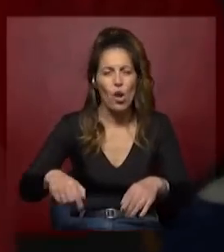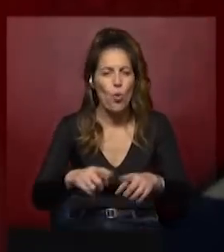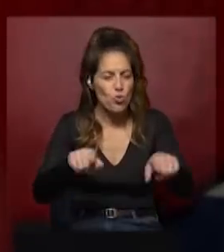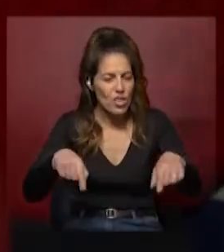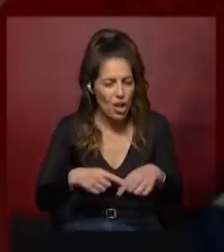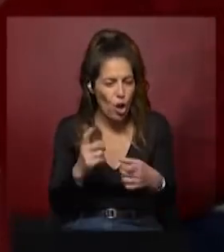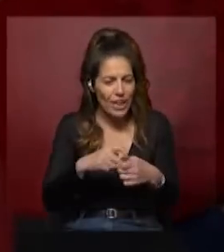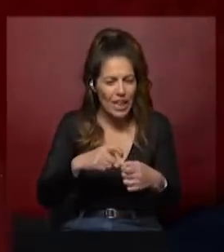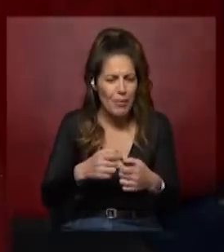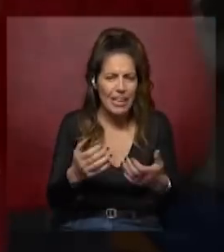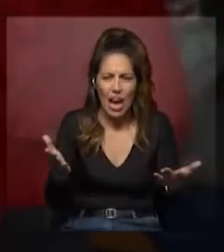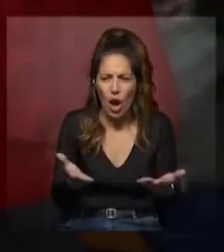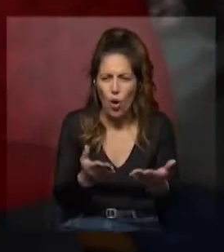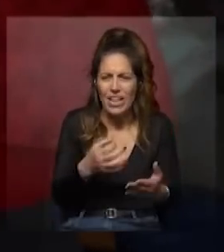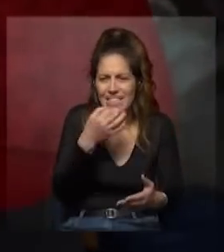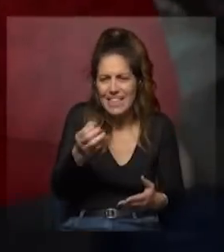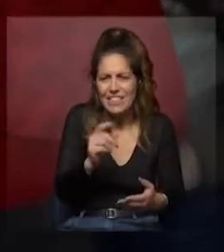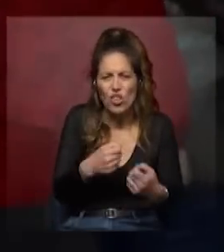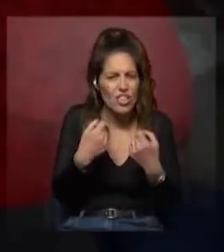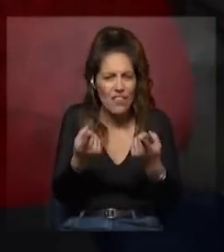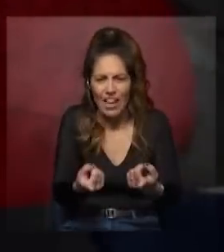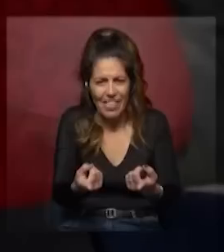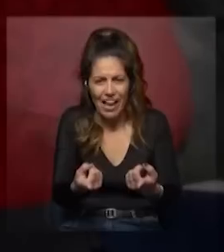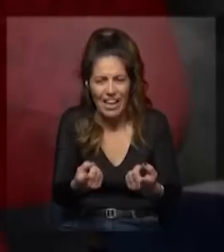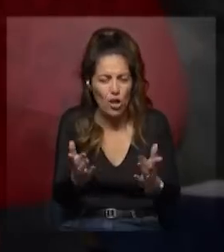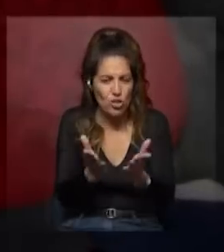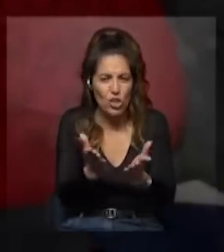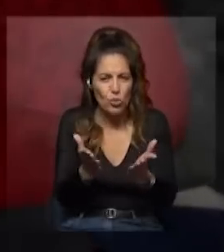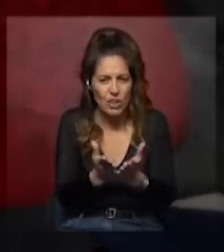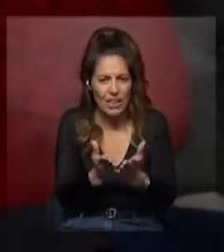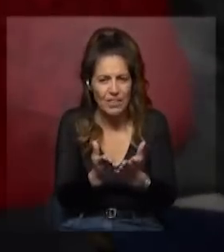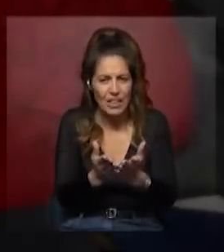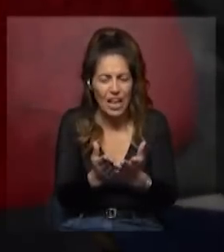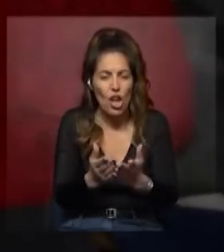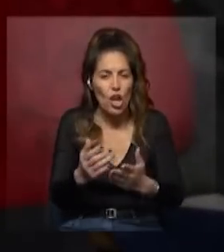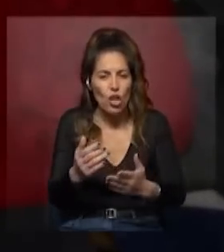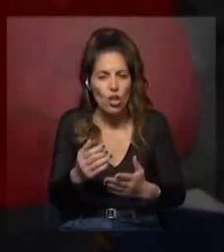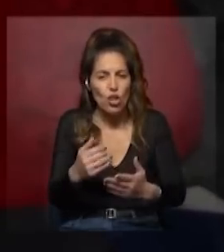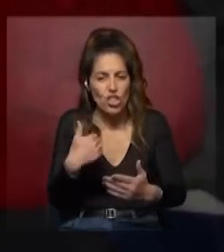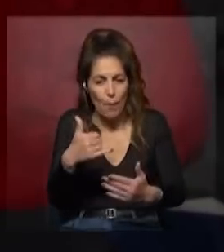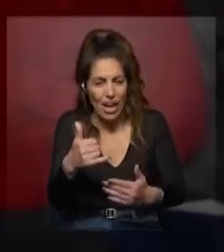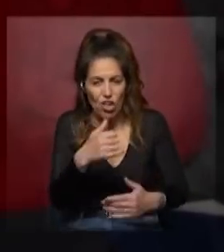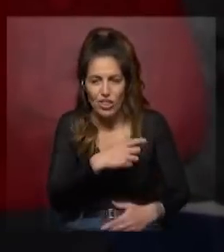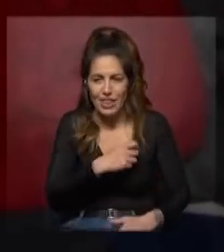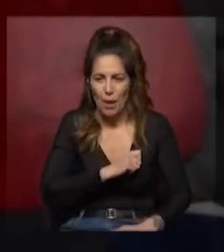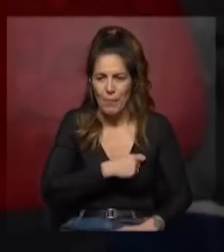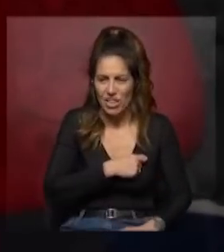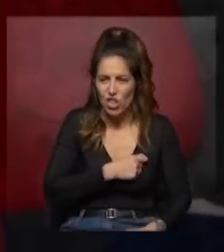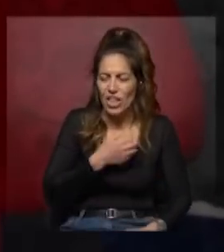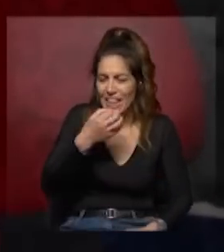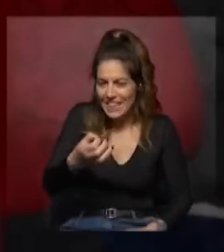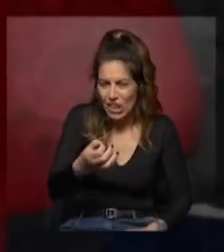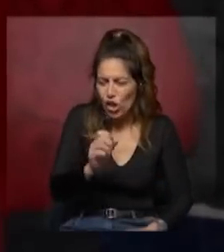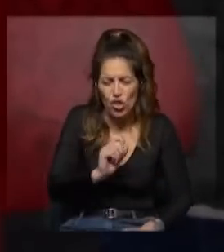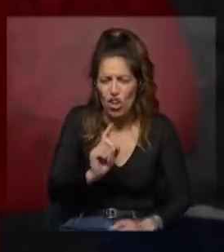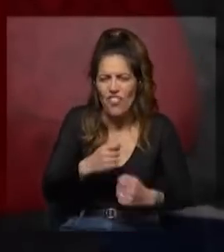gremial que ya a esta altura se dice que no se les va a reintegrar a los estudiantes los llamaron a infección este lunes pasado y le dijeron las inspectoras que no